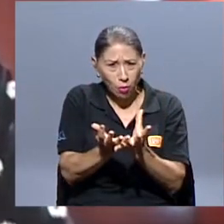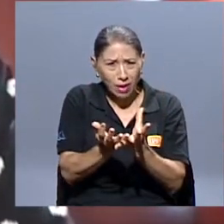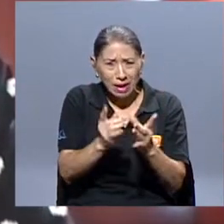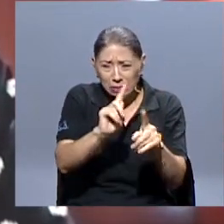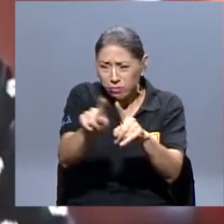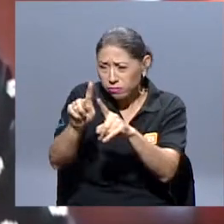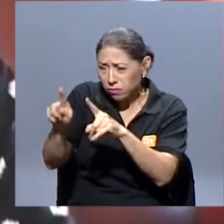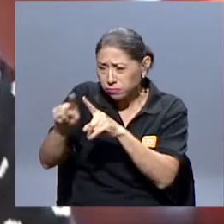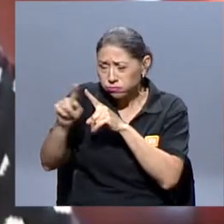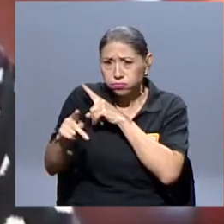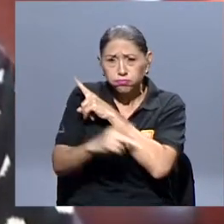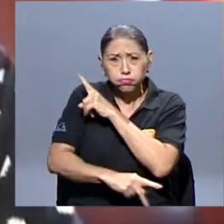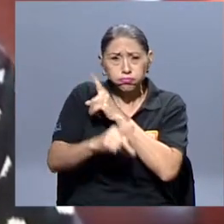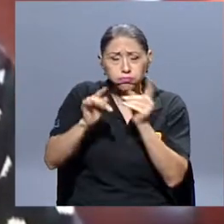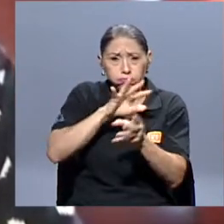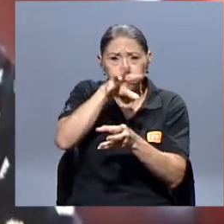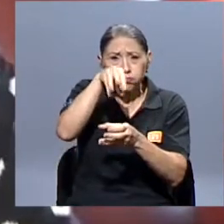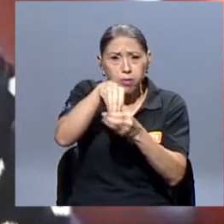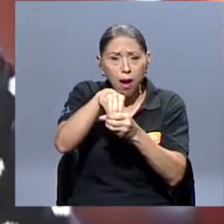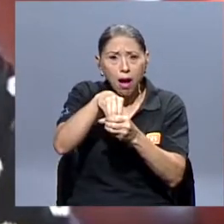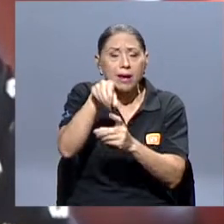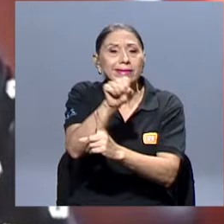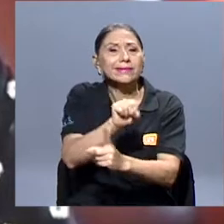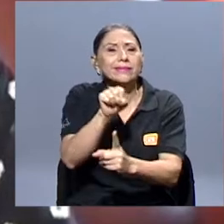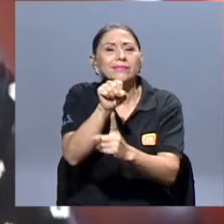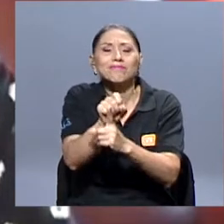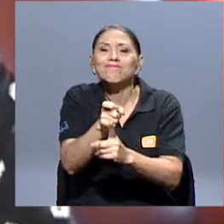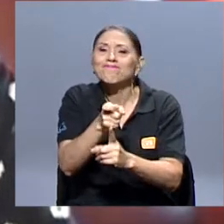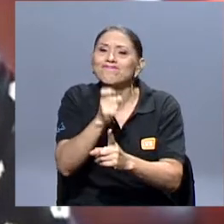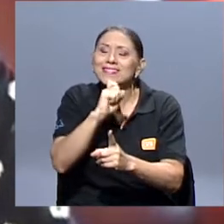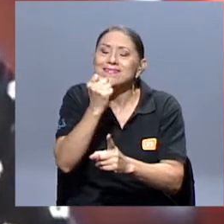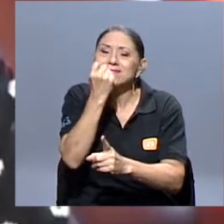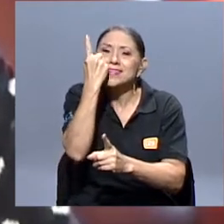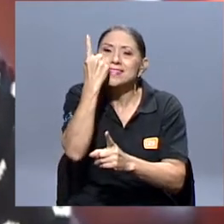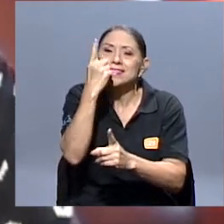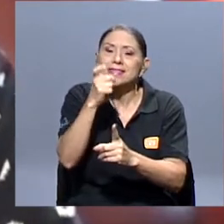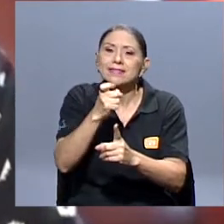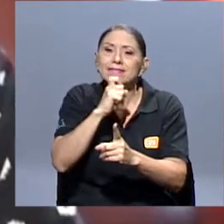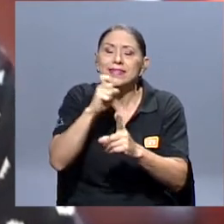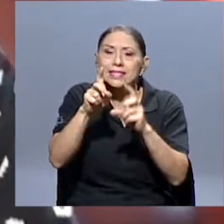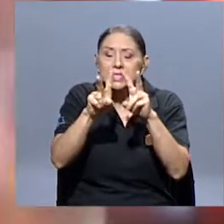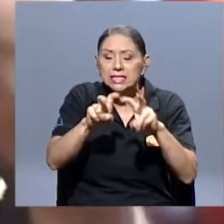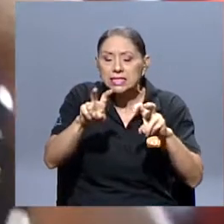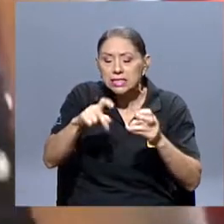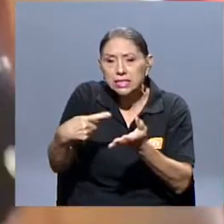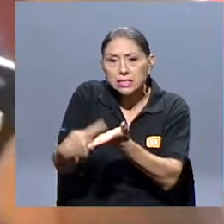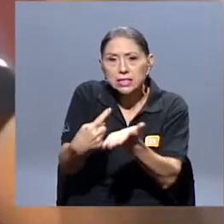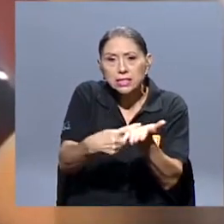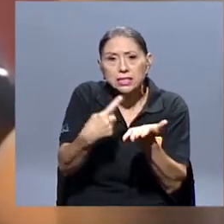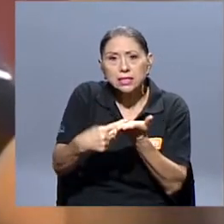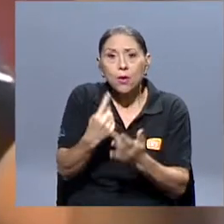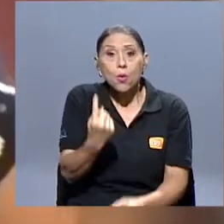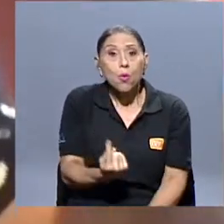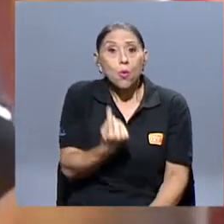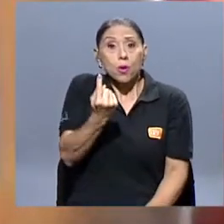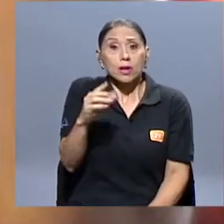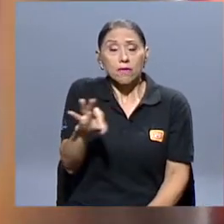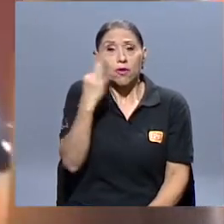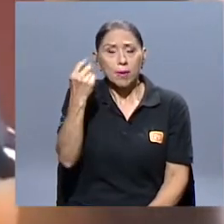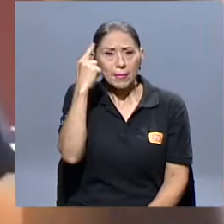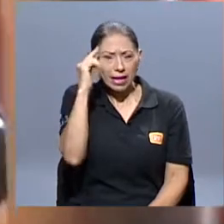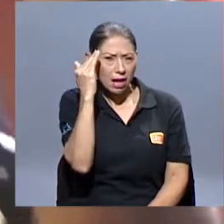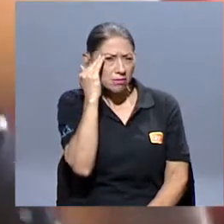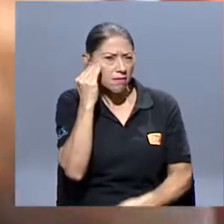países es un fenómeno muy difícil de entender y analizar. Por tanto, la única forma de anticipar y